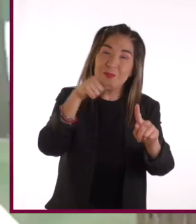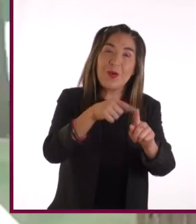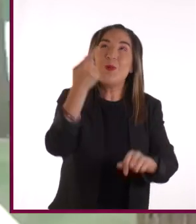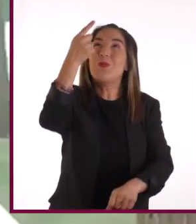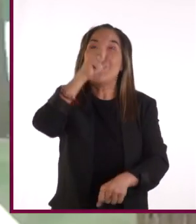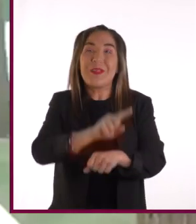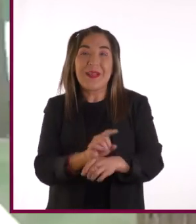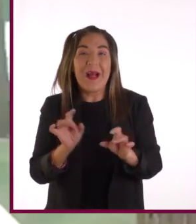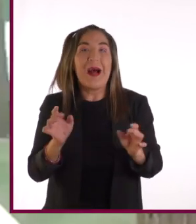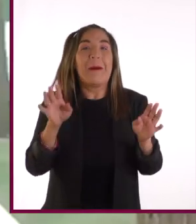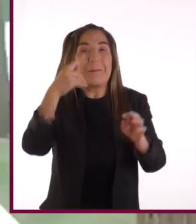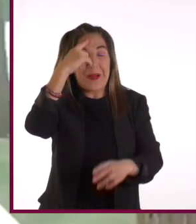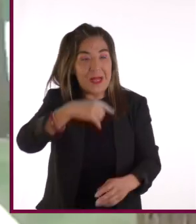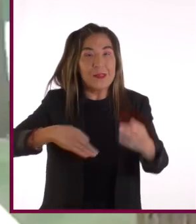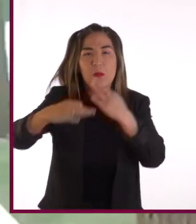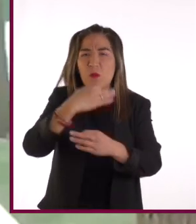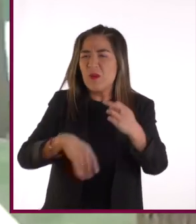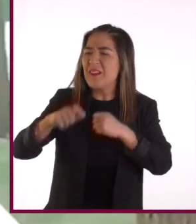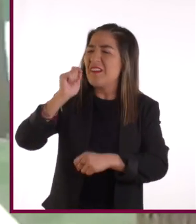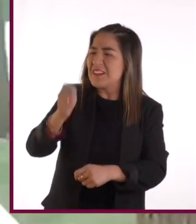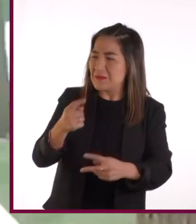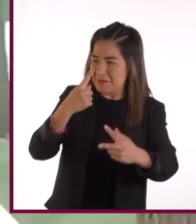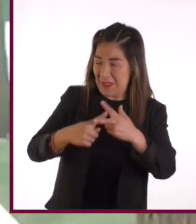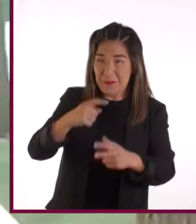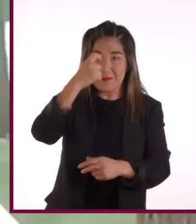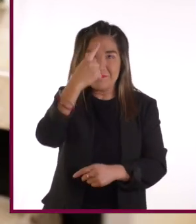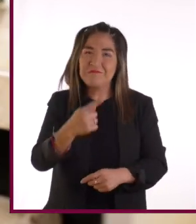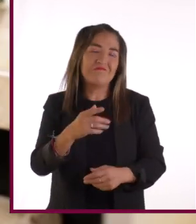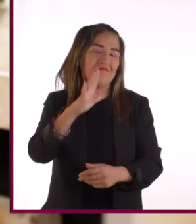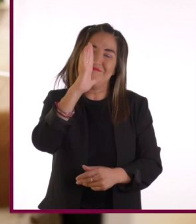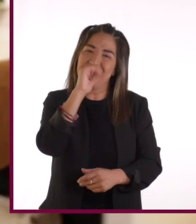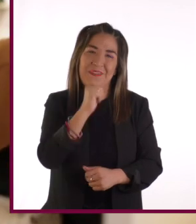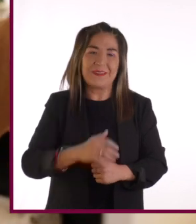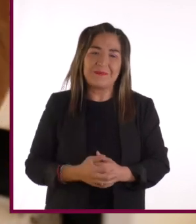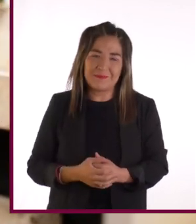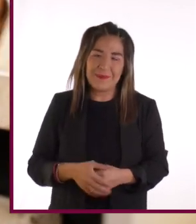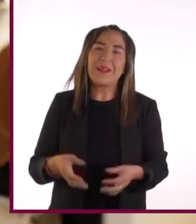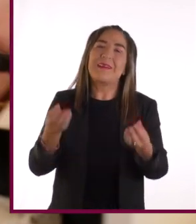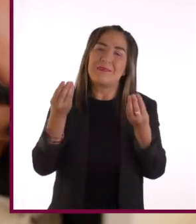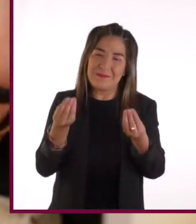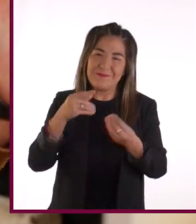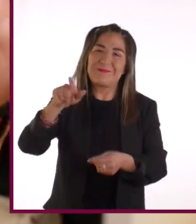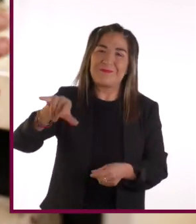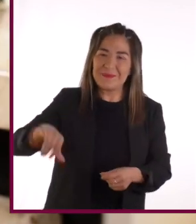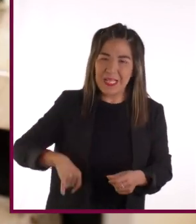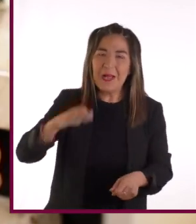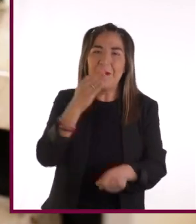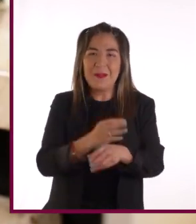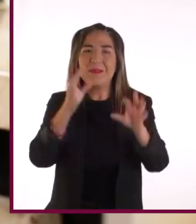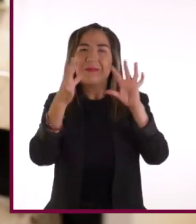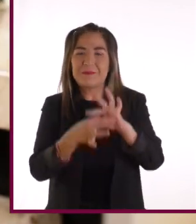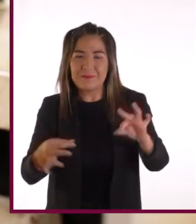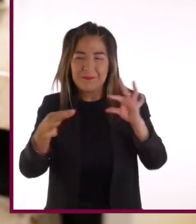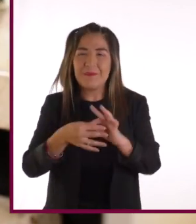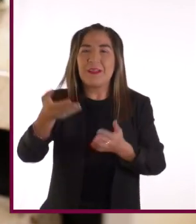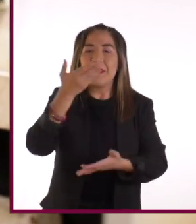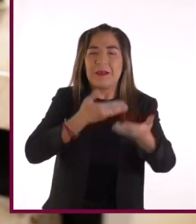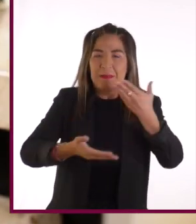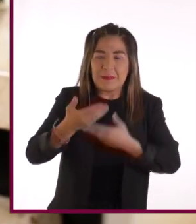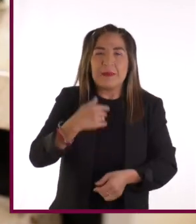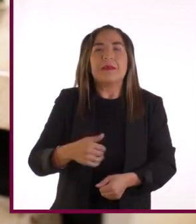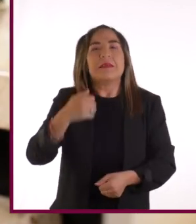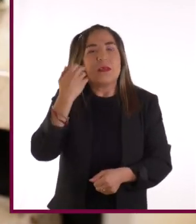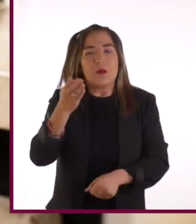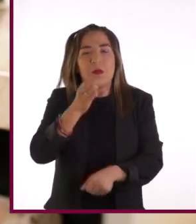en donde todos los seres humanos nos pongamos de acuerdo sobre esa pregunta. Bueno, pues es muy de verdad, muy interesante lo que usted